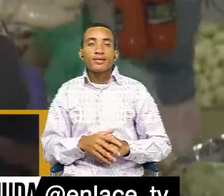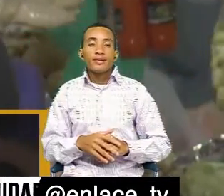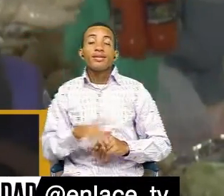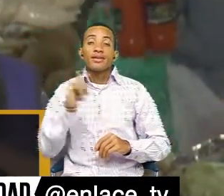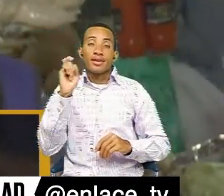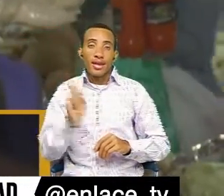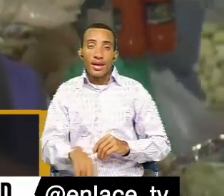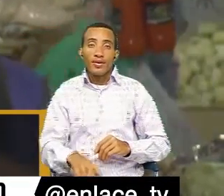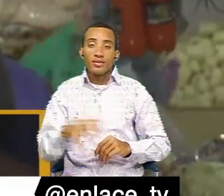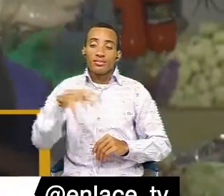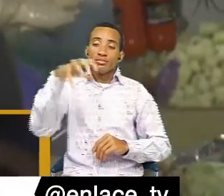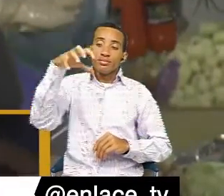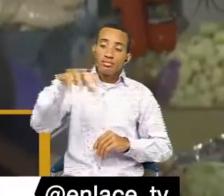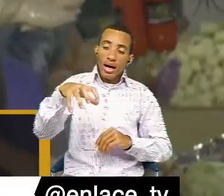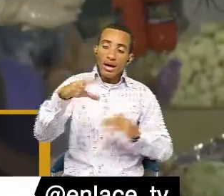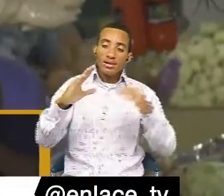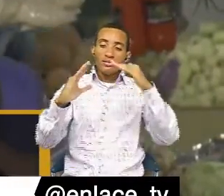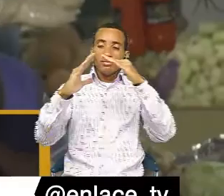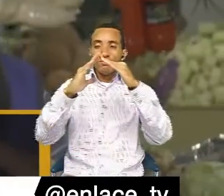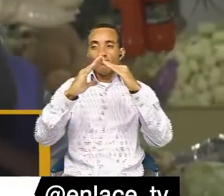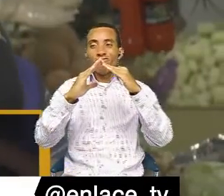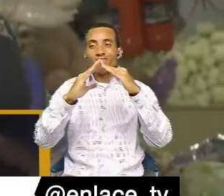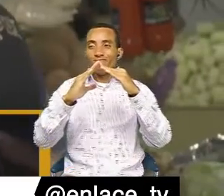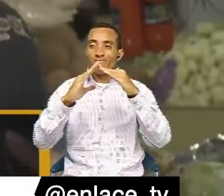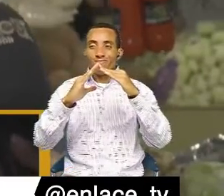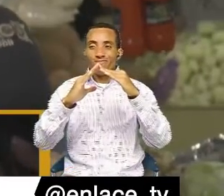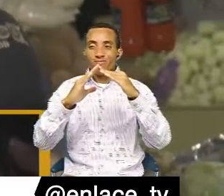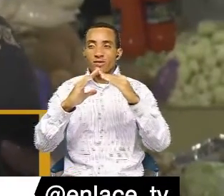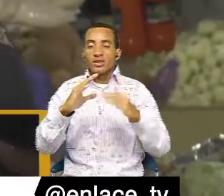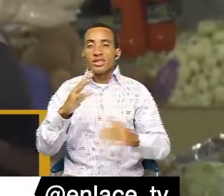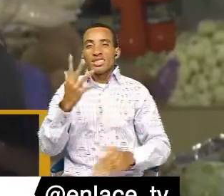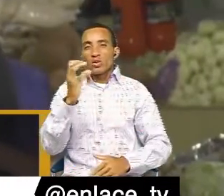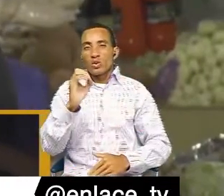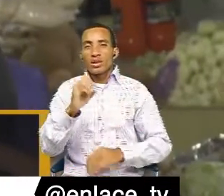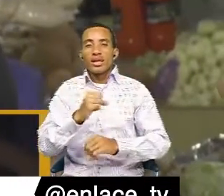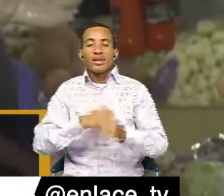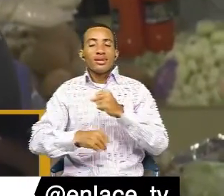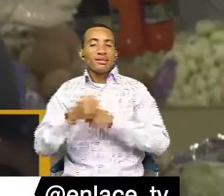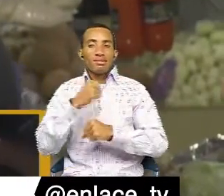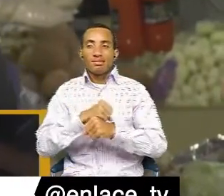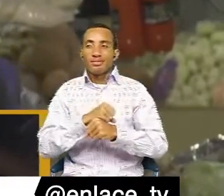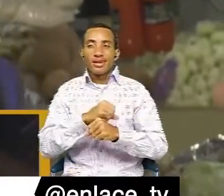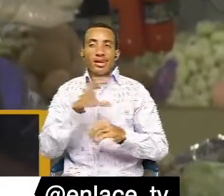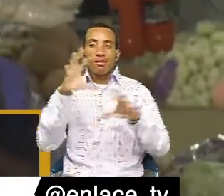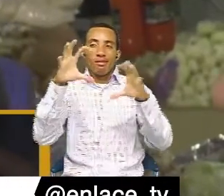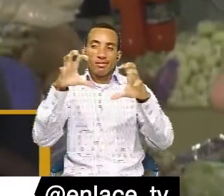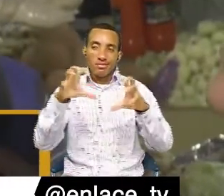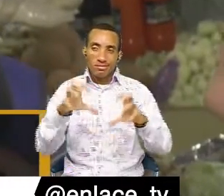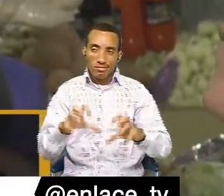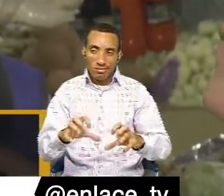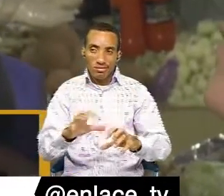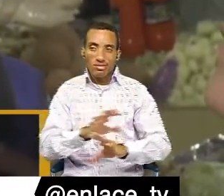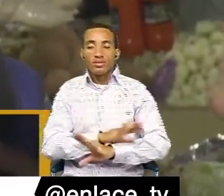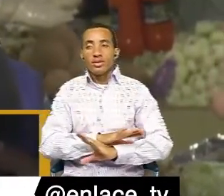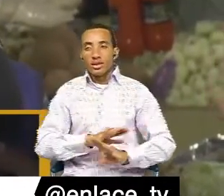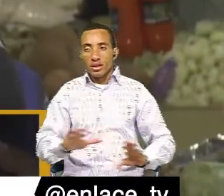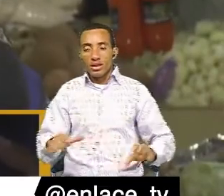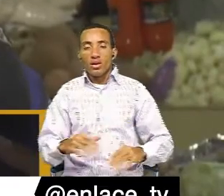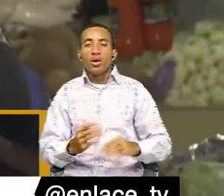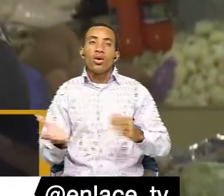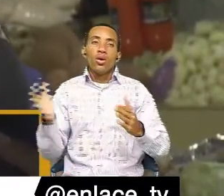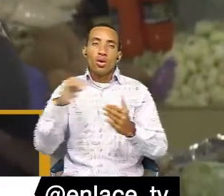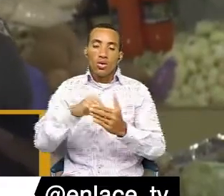plaza, la infraestructura ya prácticamente cumplió su vida útil. y ya es hora de que pensemos en que se construya